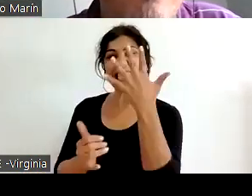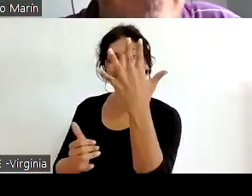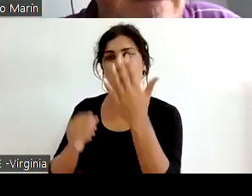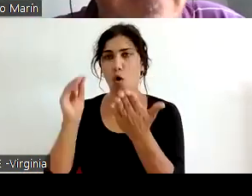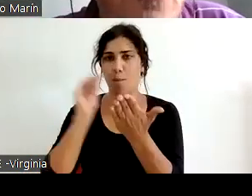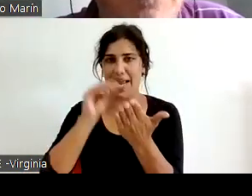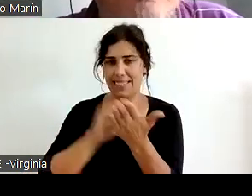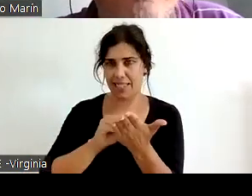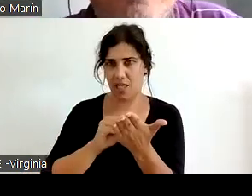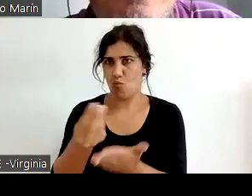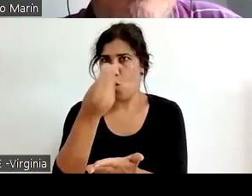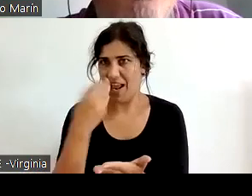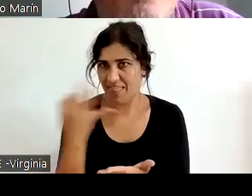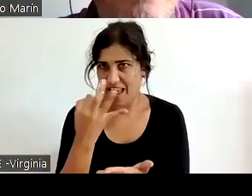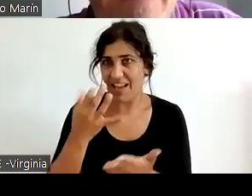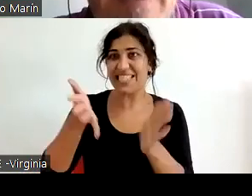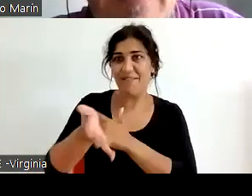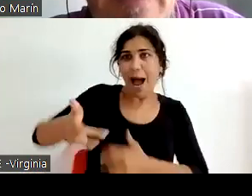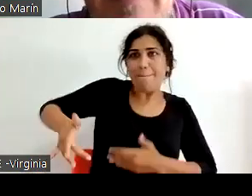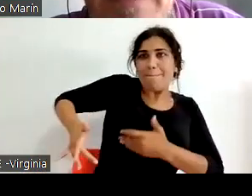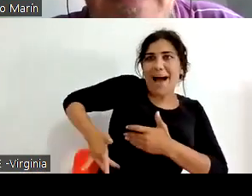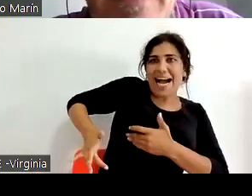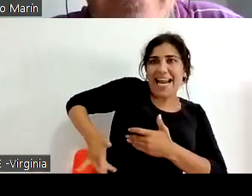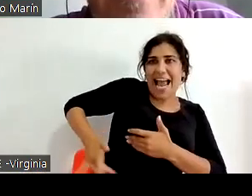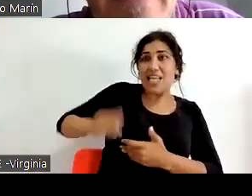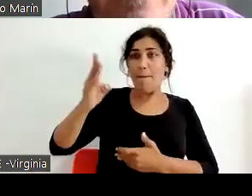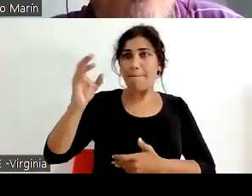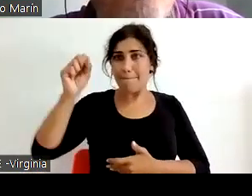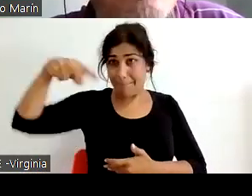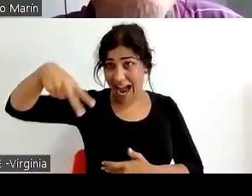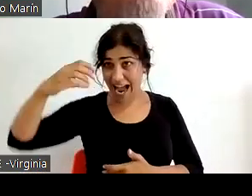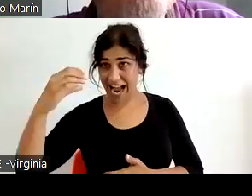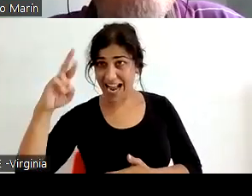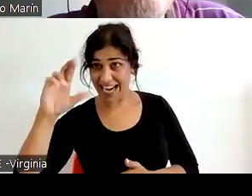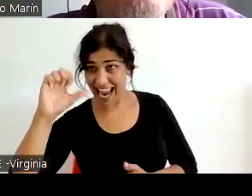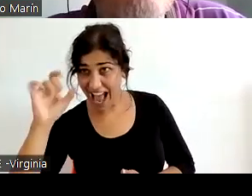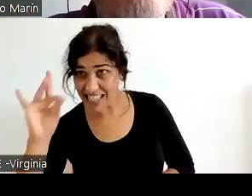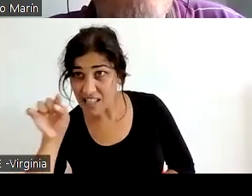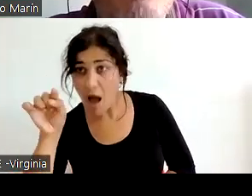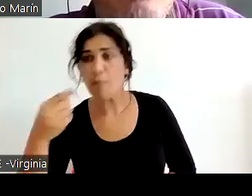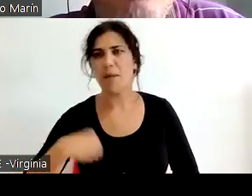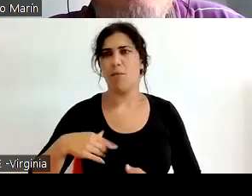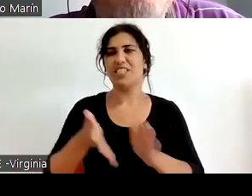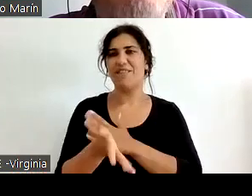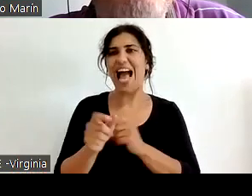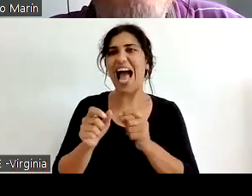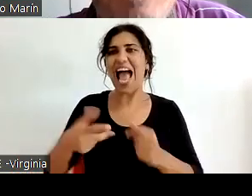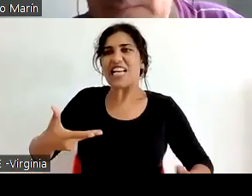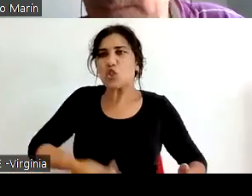páncreas hasta 5 veces, es decir, hacemos que secrete insulina de